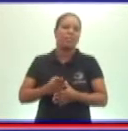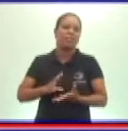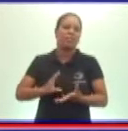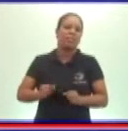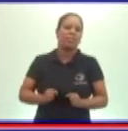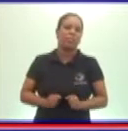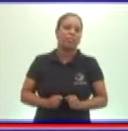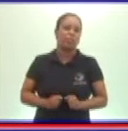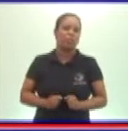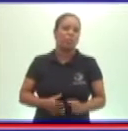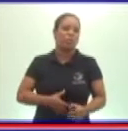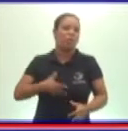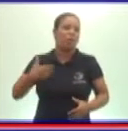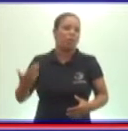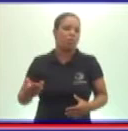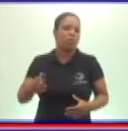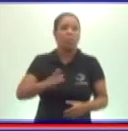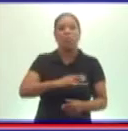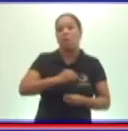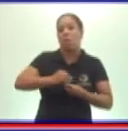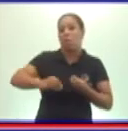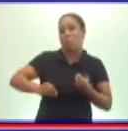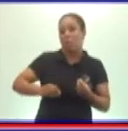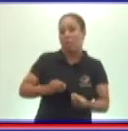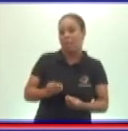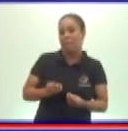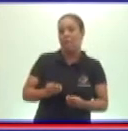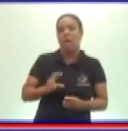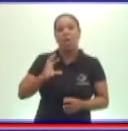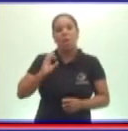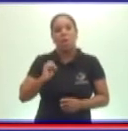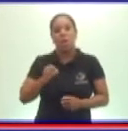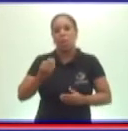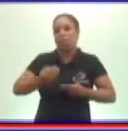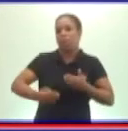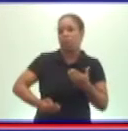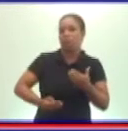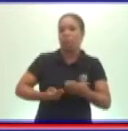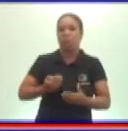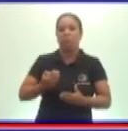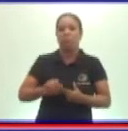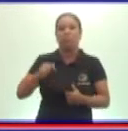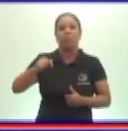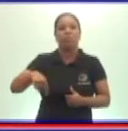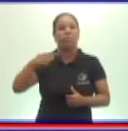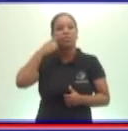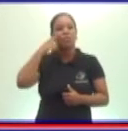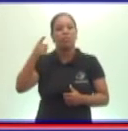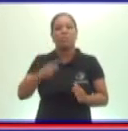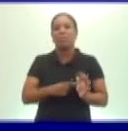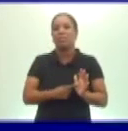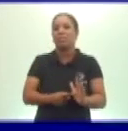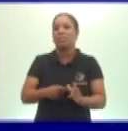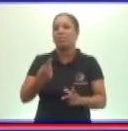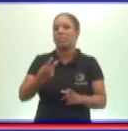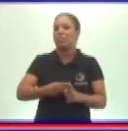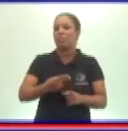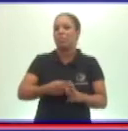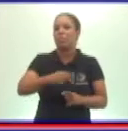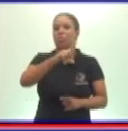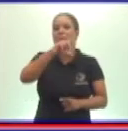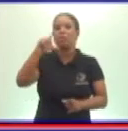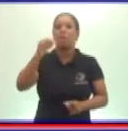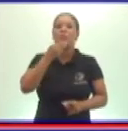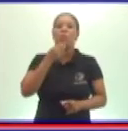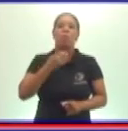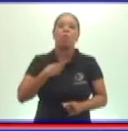reaccionaria y reformista. Es decir, estos son lo que se representa en términos conceptuales como ideología. Por eso te